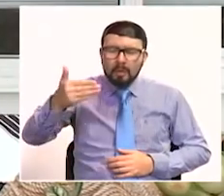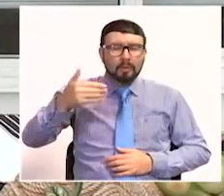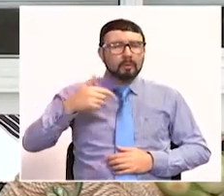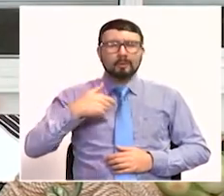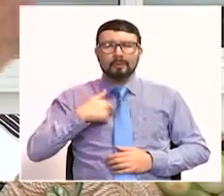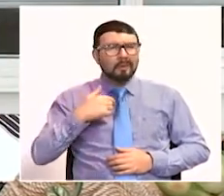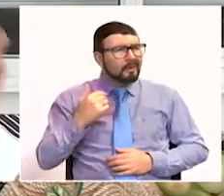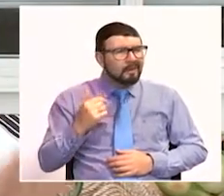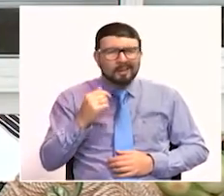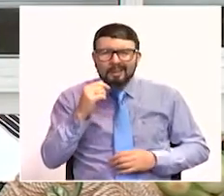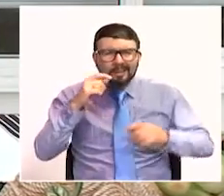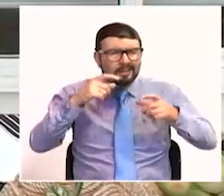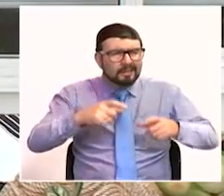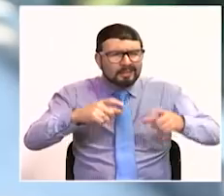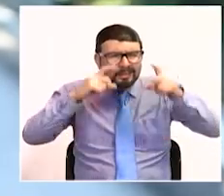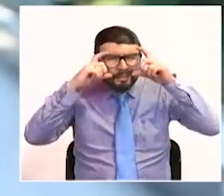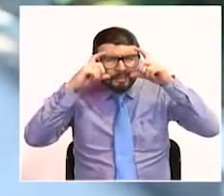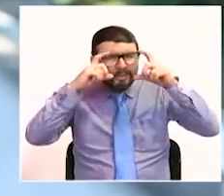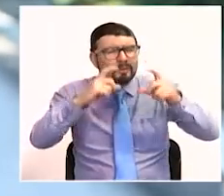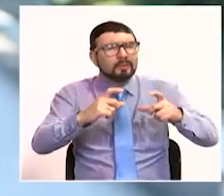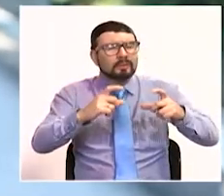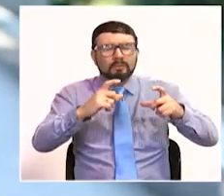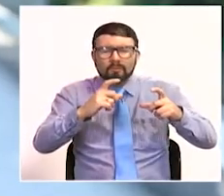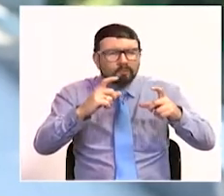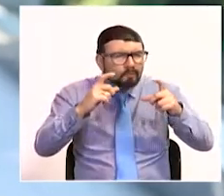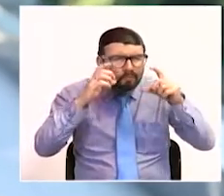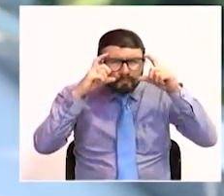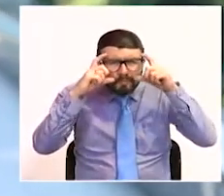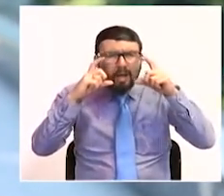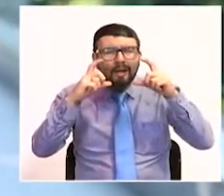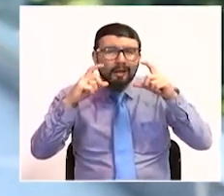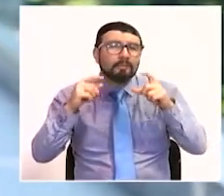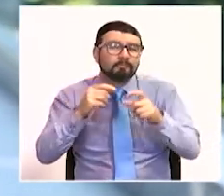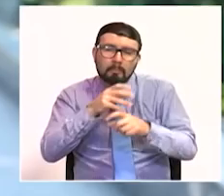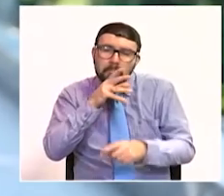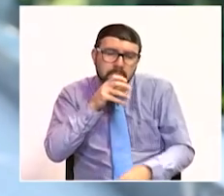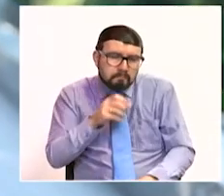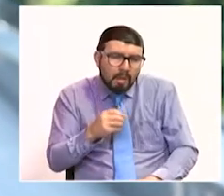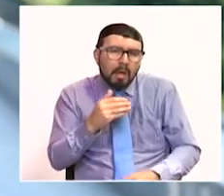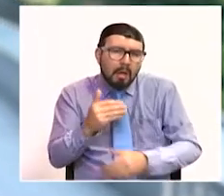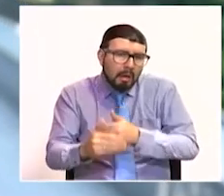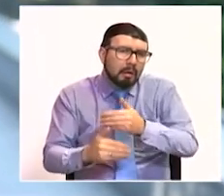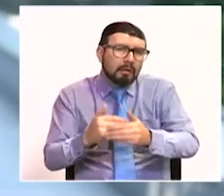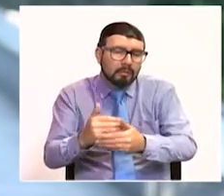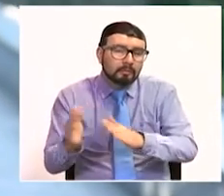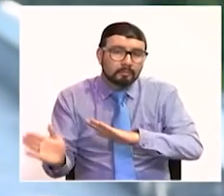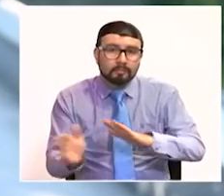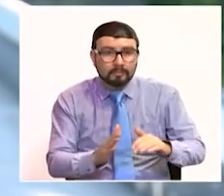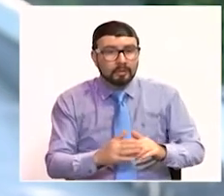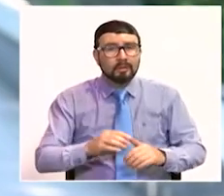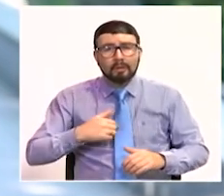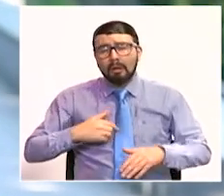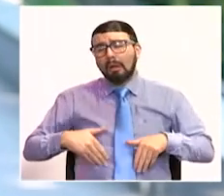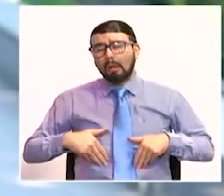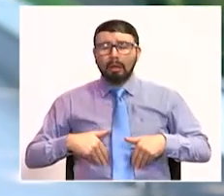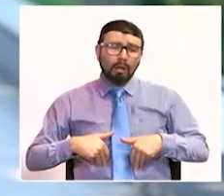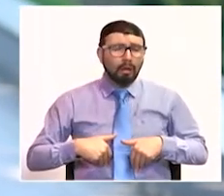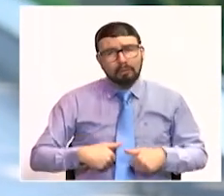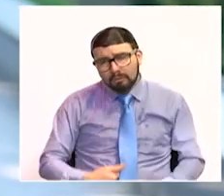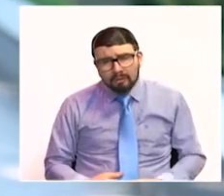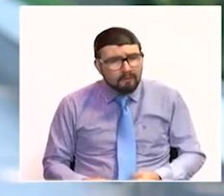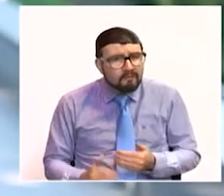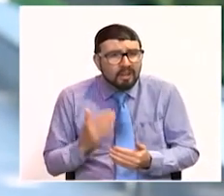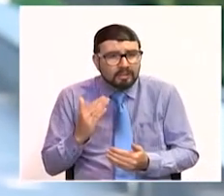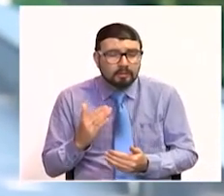visión. Eso es de los años. El resultado de nuestra actividad física es de los años.